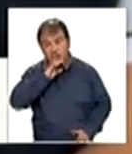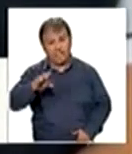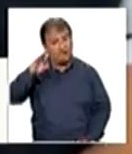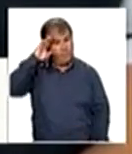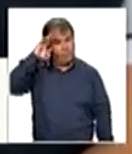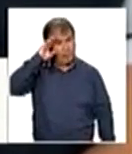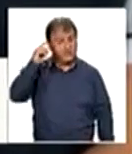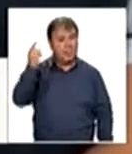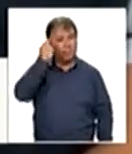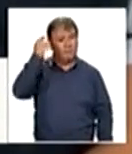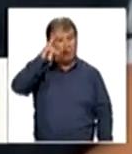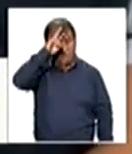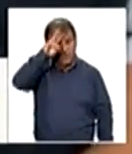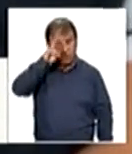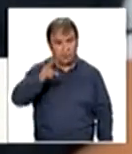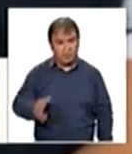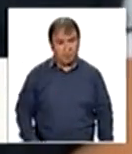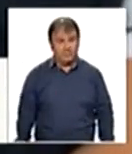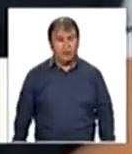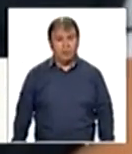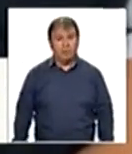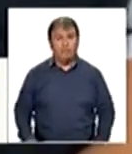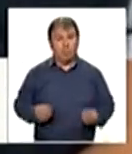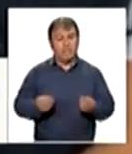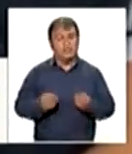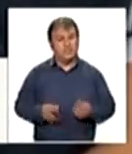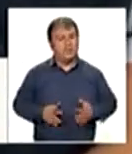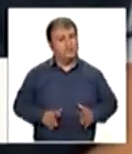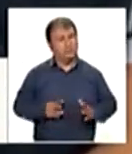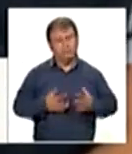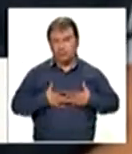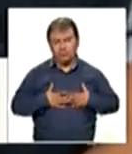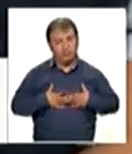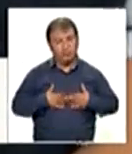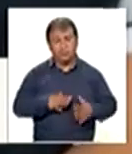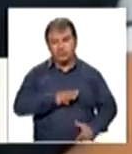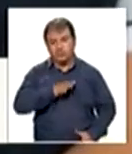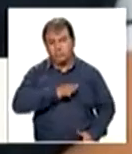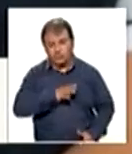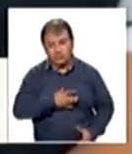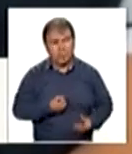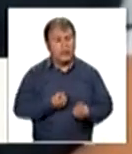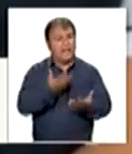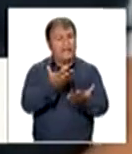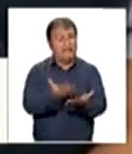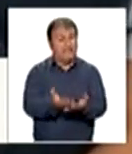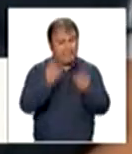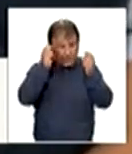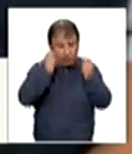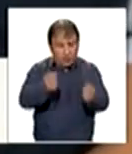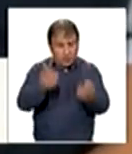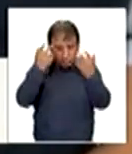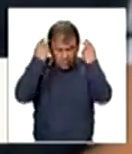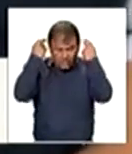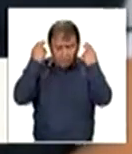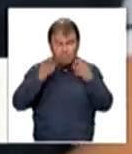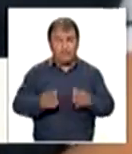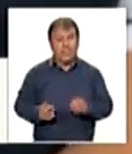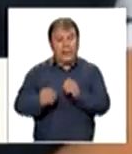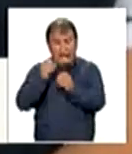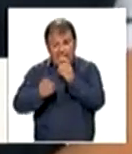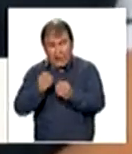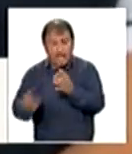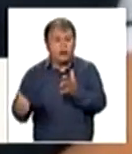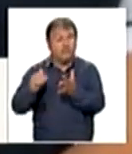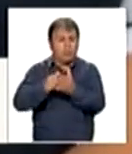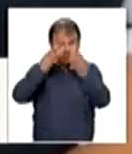Policía Nacional del Perú, a las cadetes, por ese noble gesto de donar su cabello para la elaboración de pelucas para